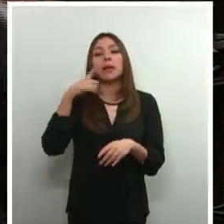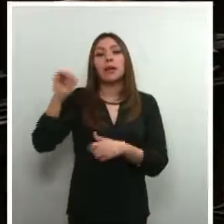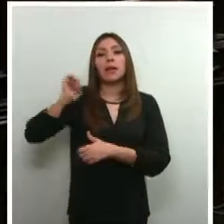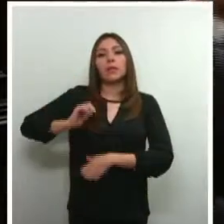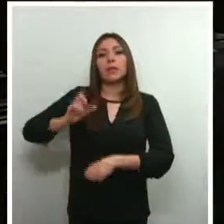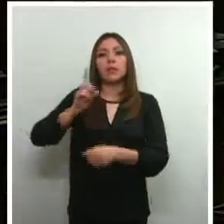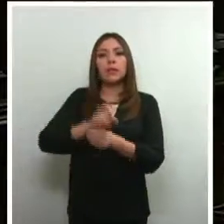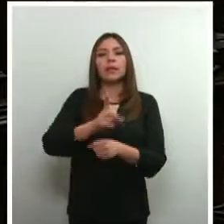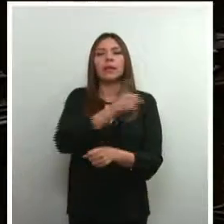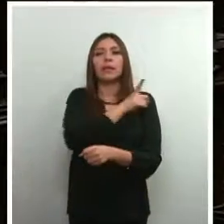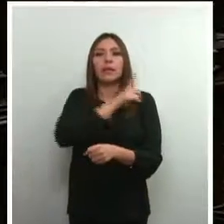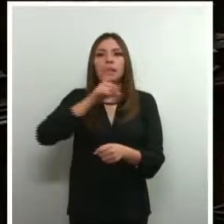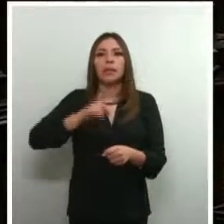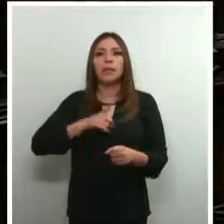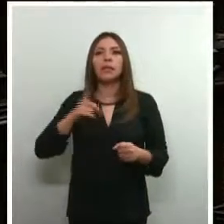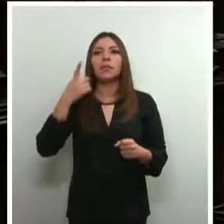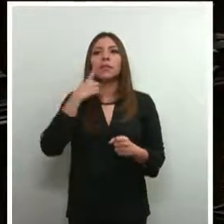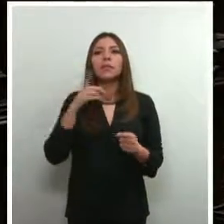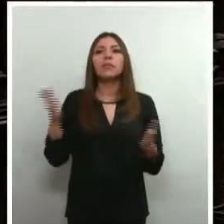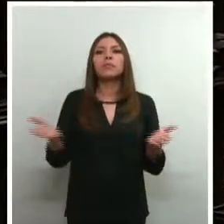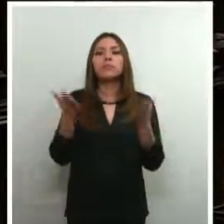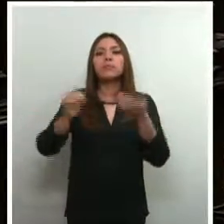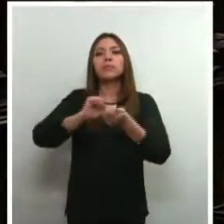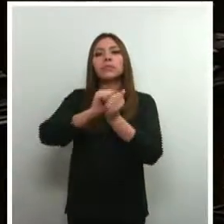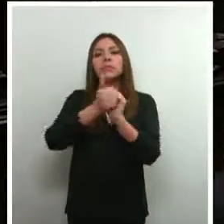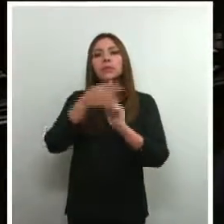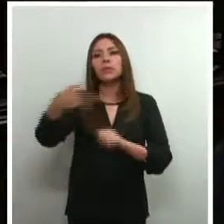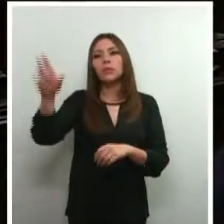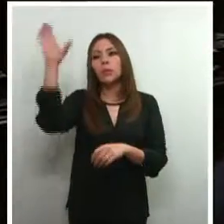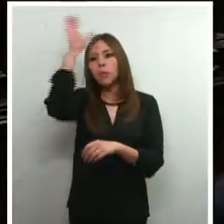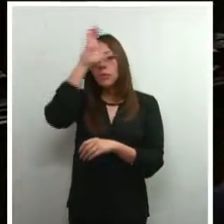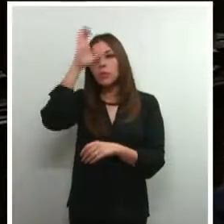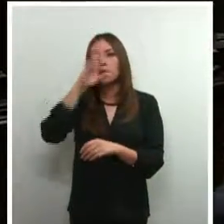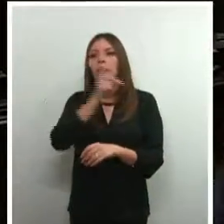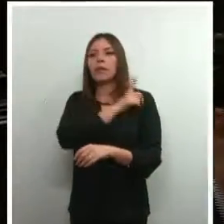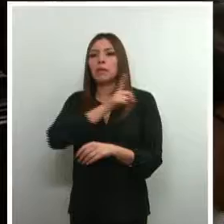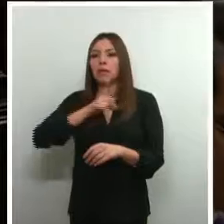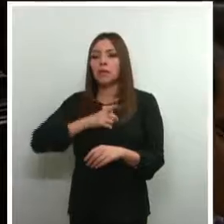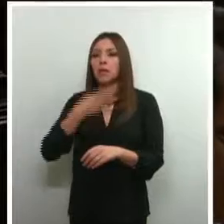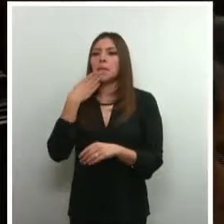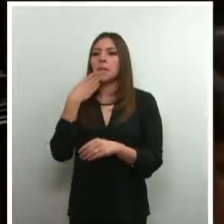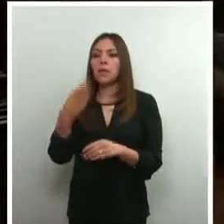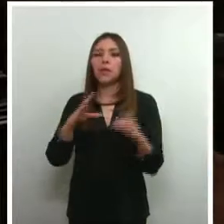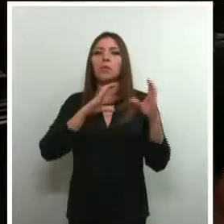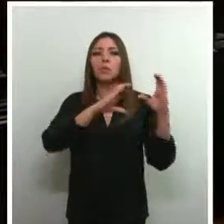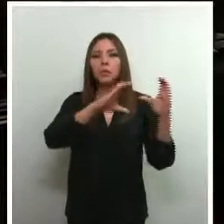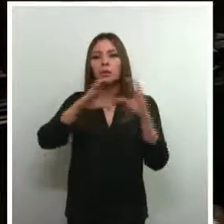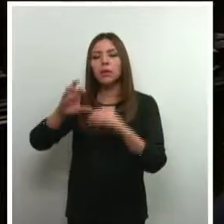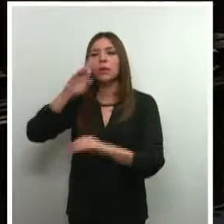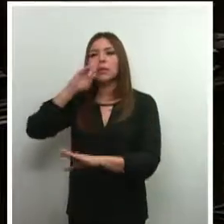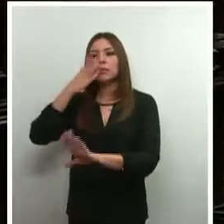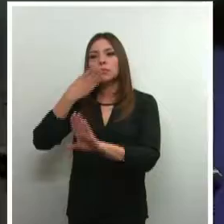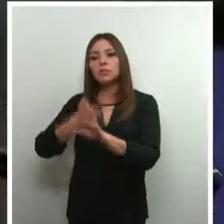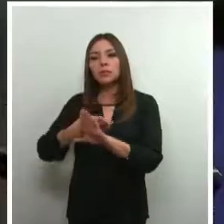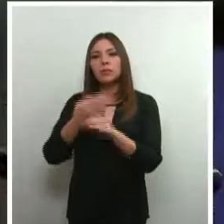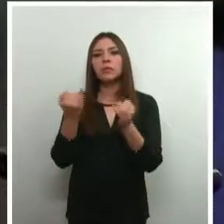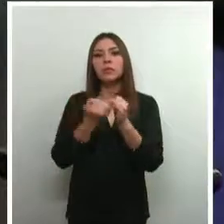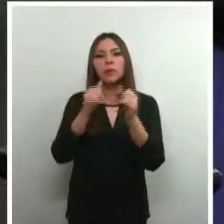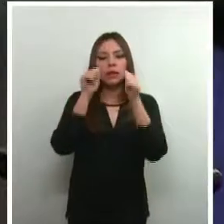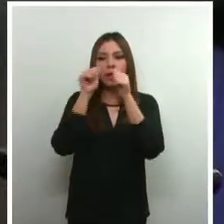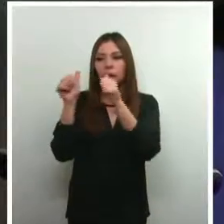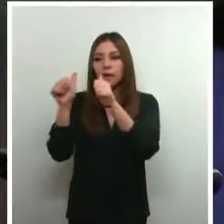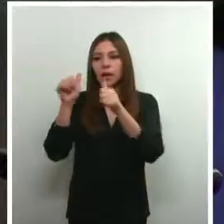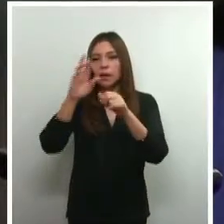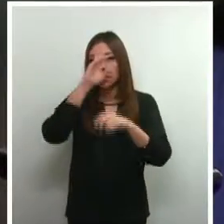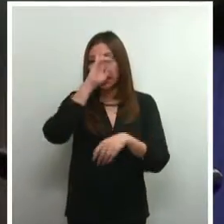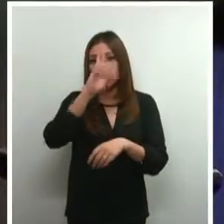para fomentar una cultura de cuidado y tutela responsable, así como el trato digno y respetuoso de los